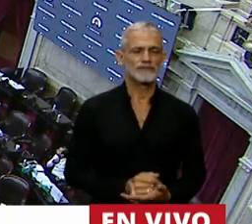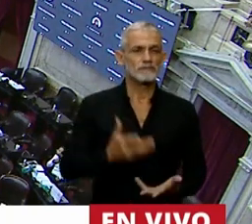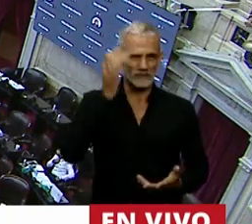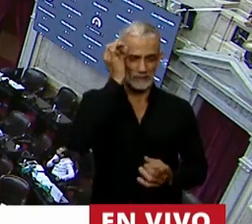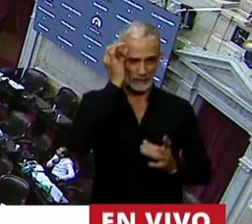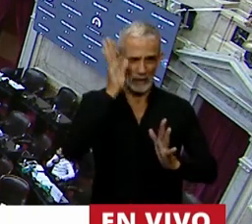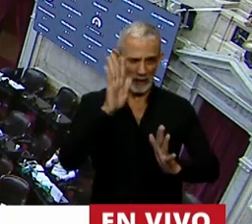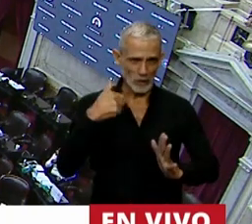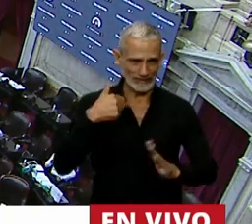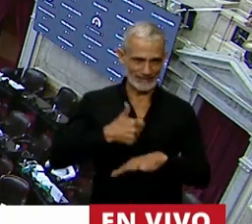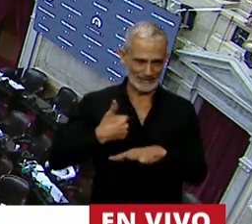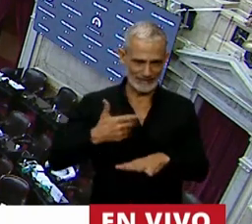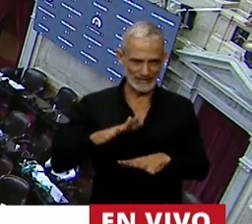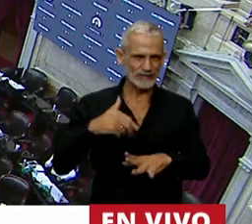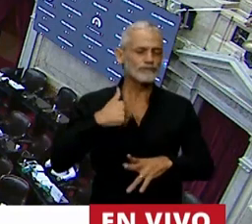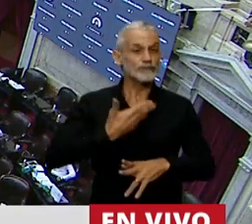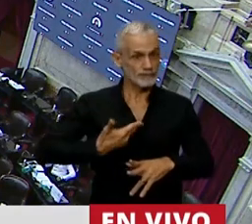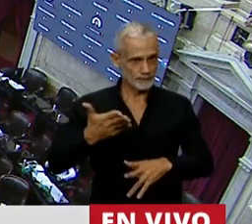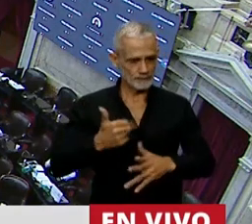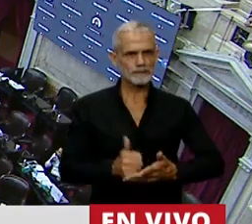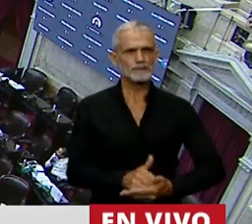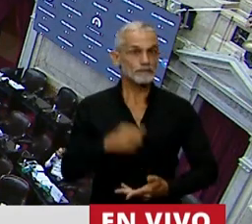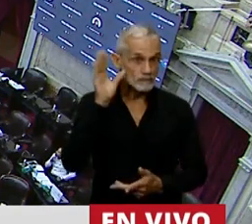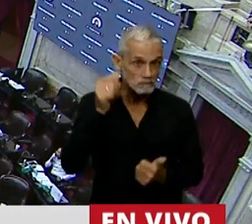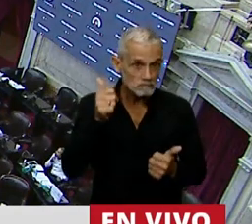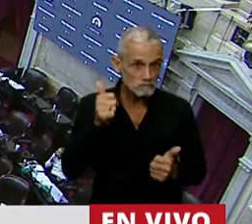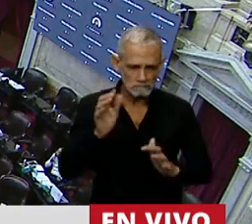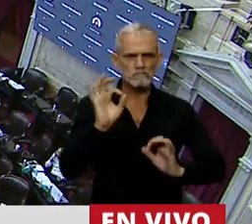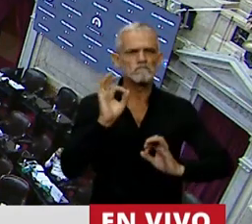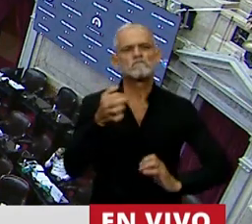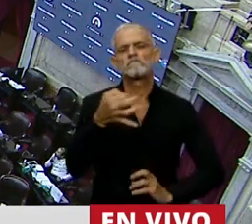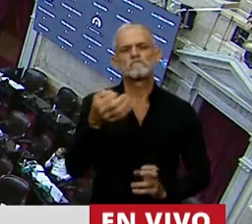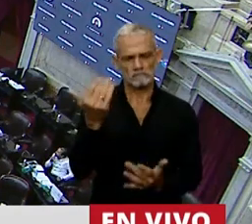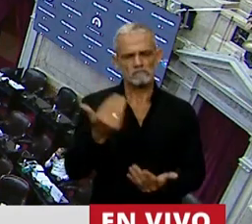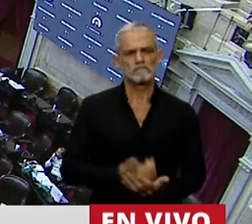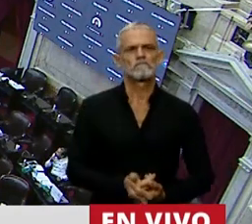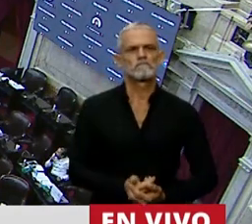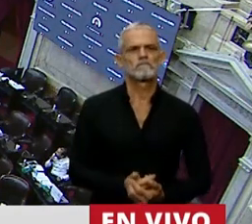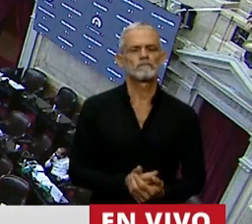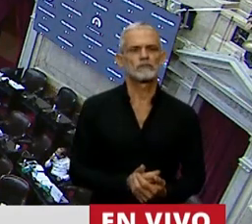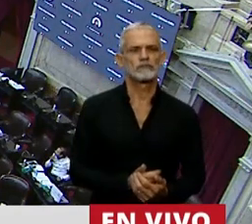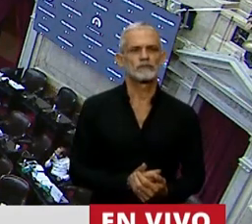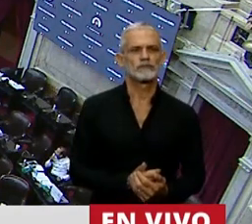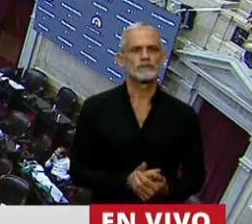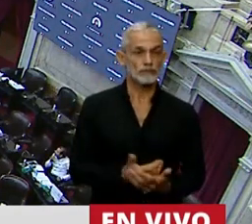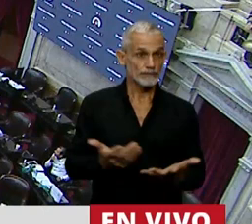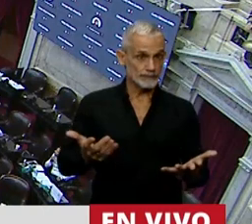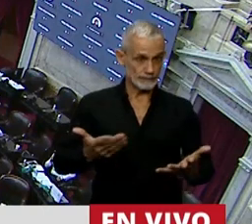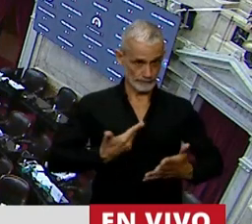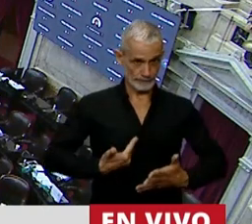Perdón, presidente. Señor presidente, ¿se escucha? Sí, perfecto. Adelante, diputada. Gracias.